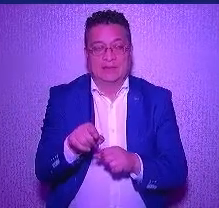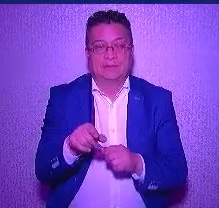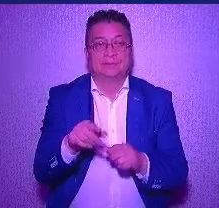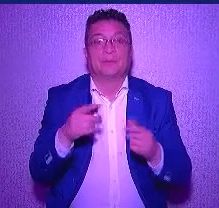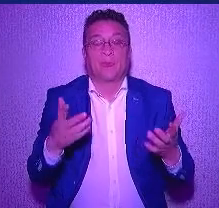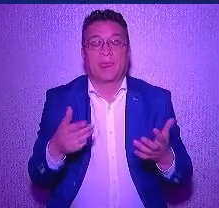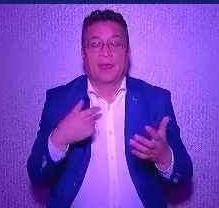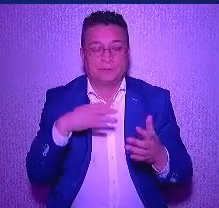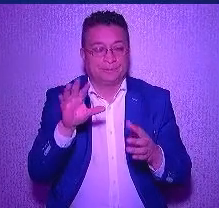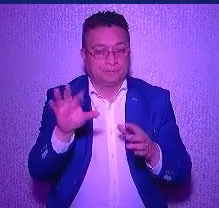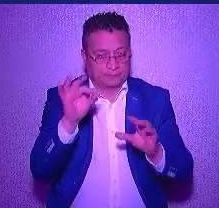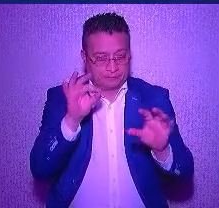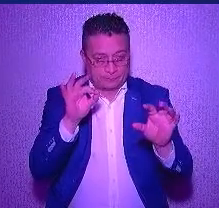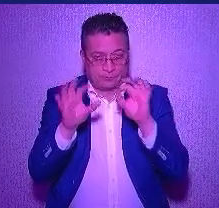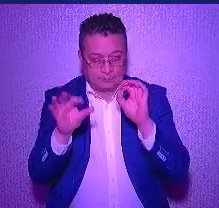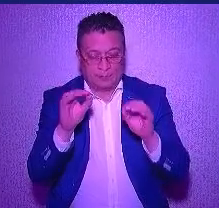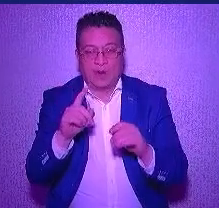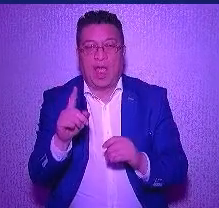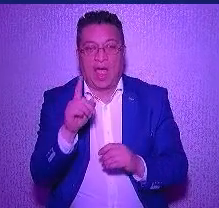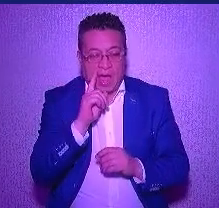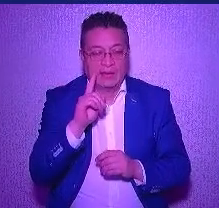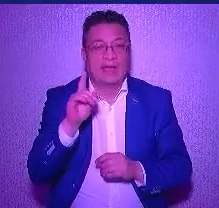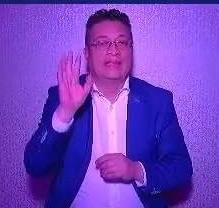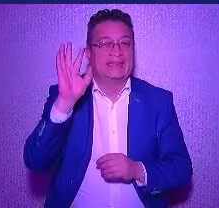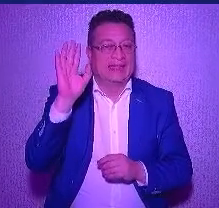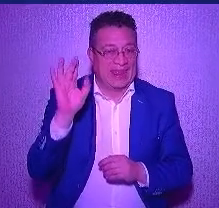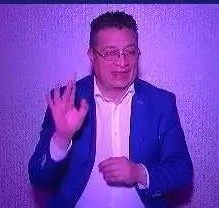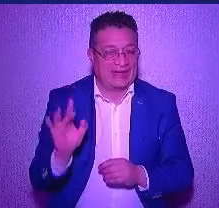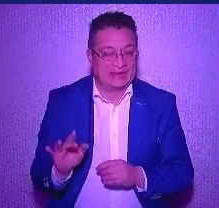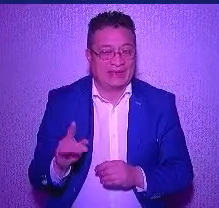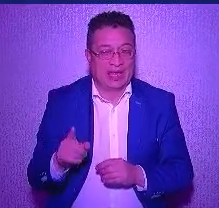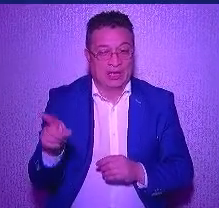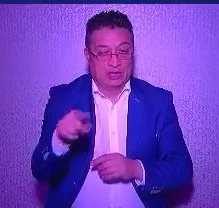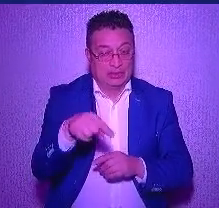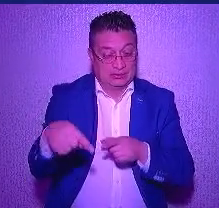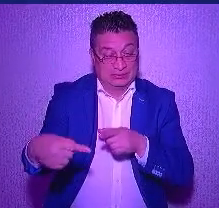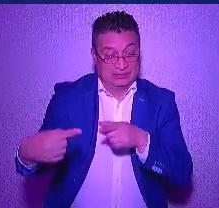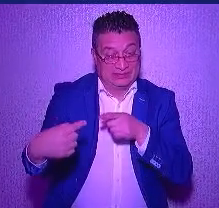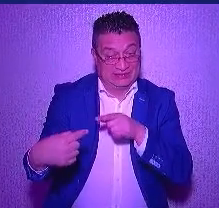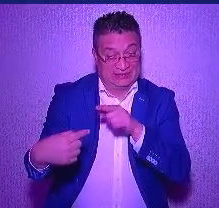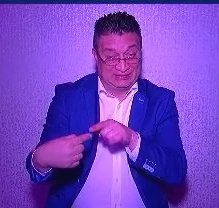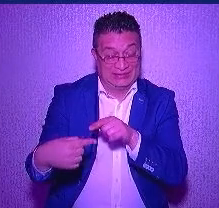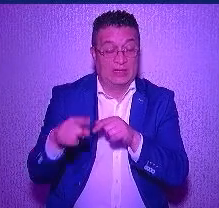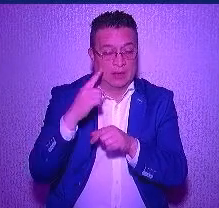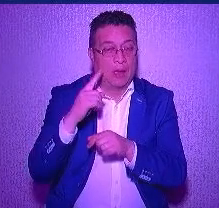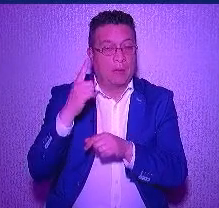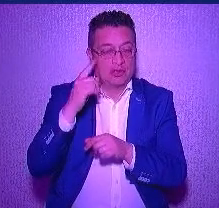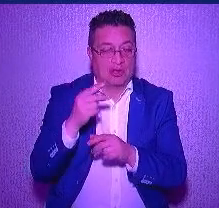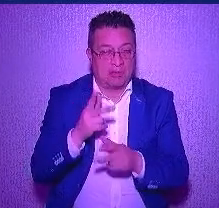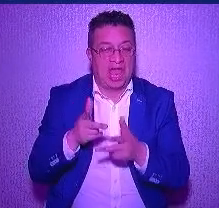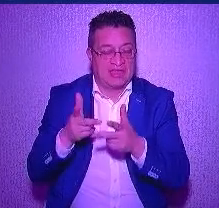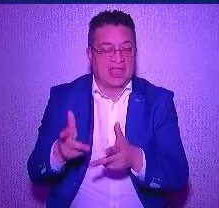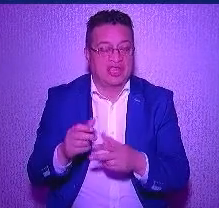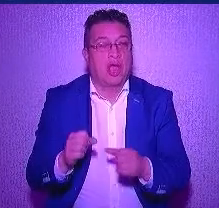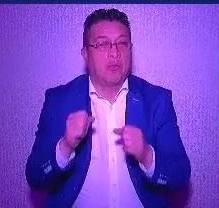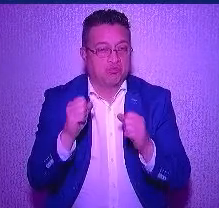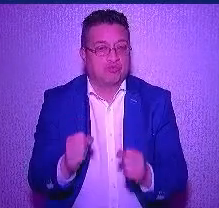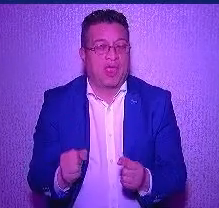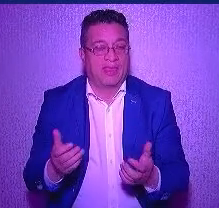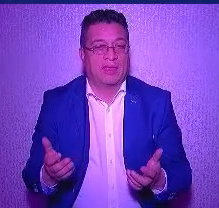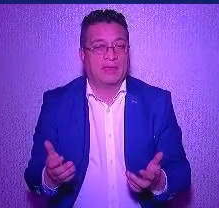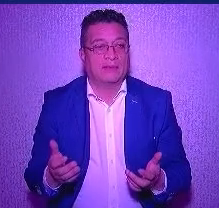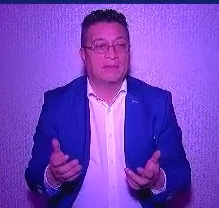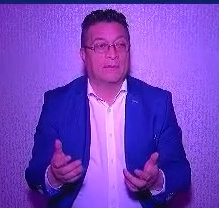det que hay una característica y el adversario crea condiciones para que el ataque sea viable